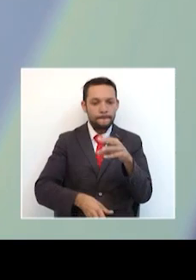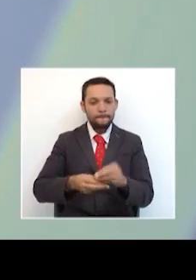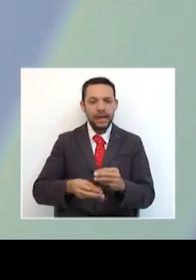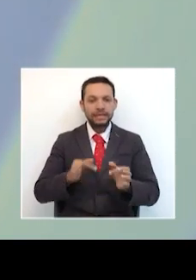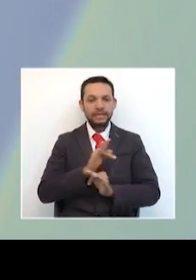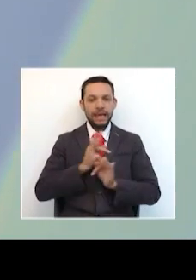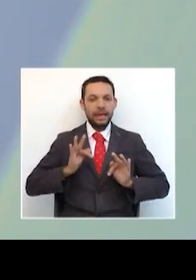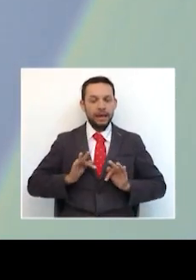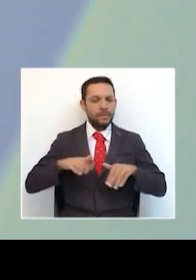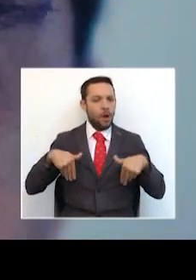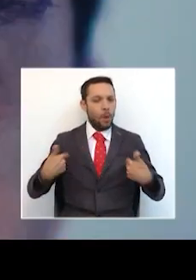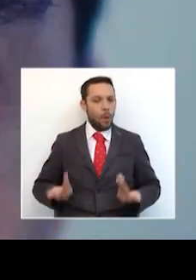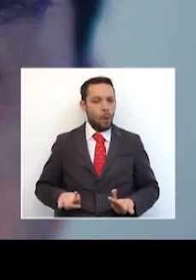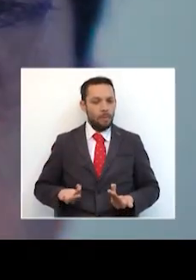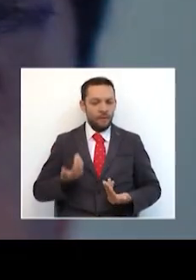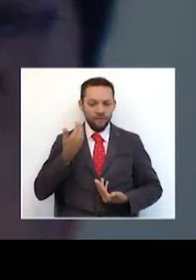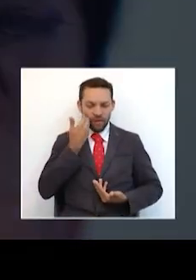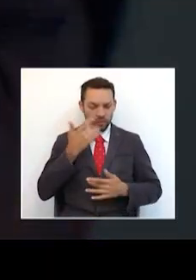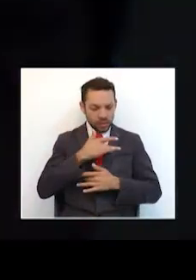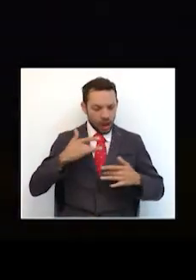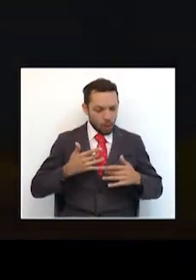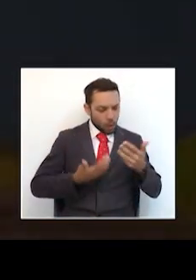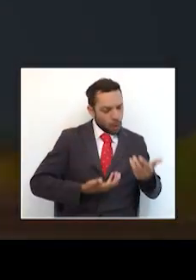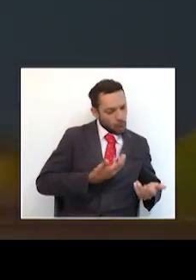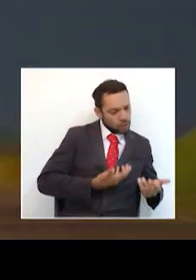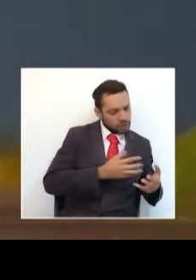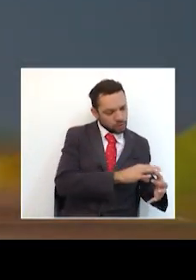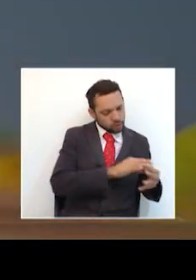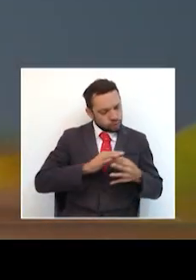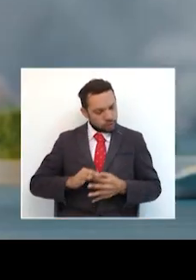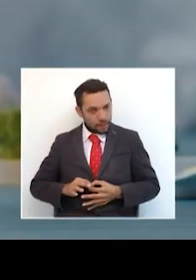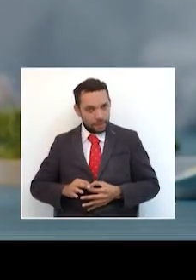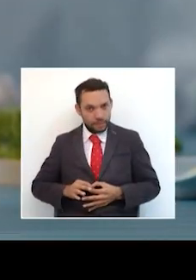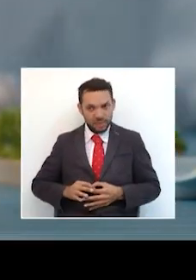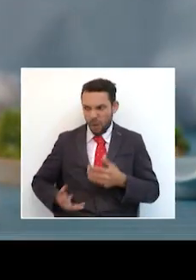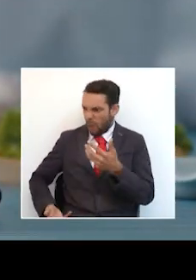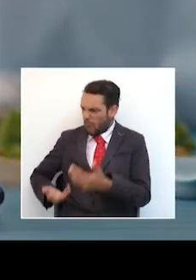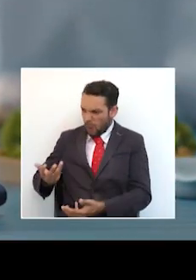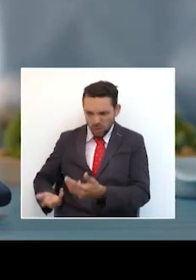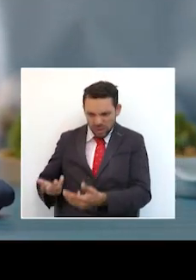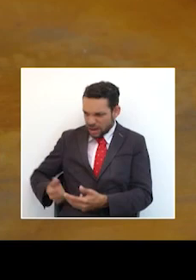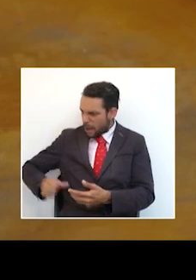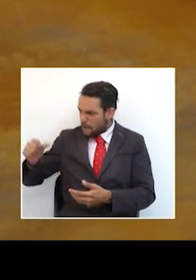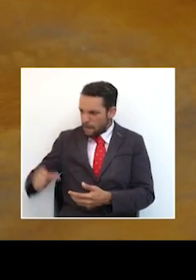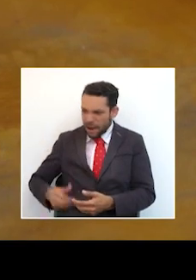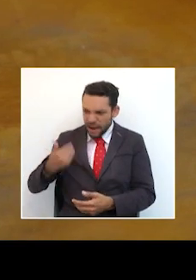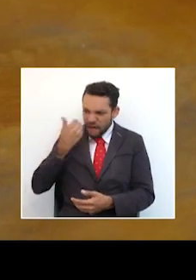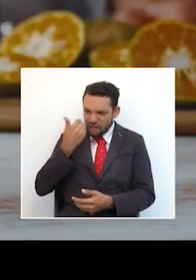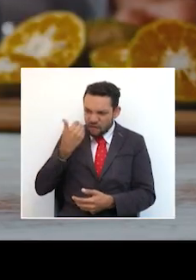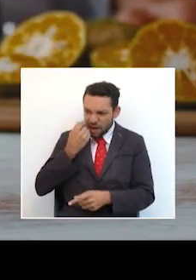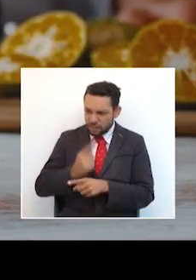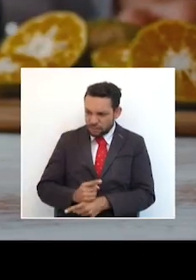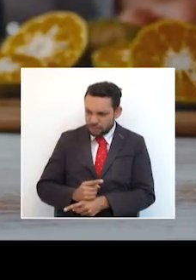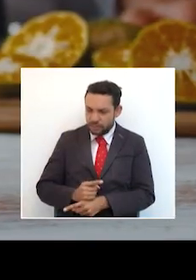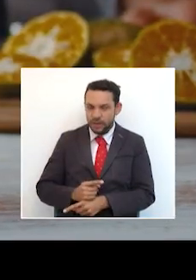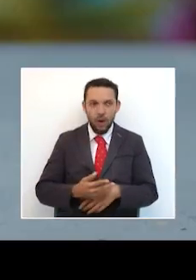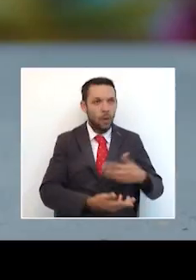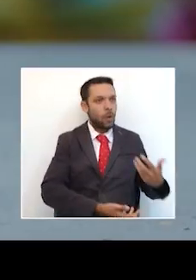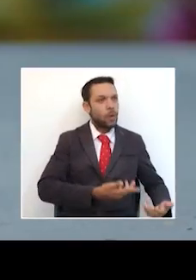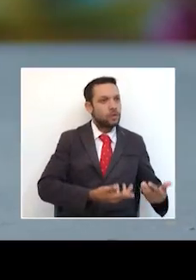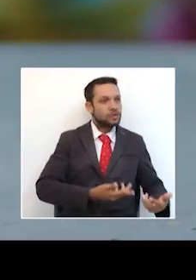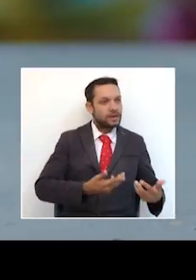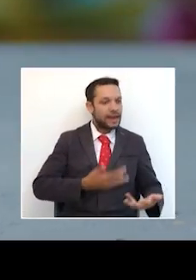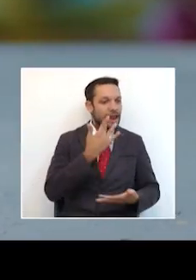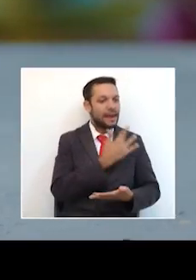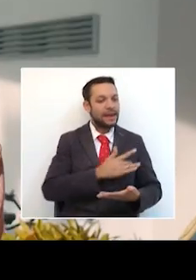escribo cómo hacer de la cocina una farmacia. Si la comida mala nos enferma, la comida buena nos alivia.